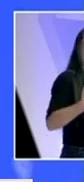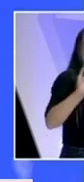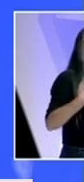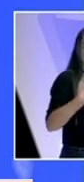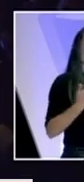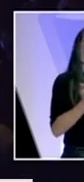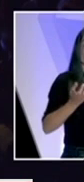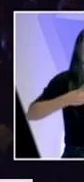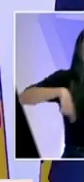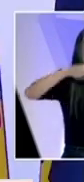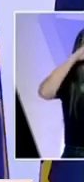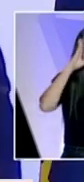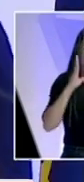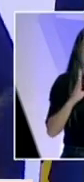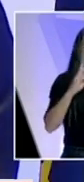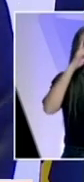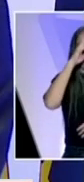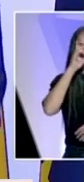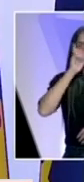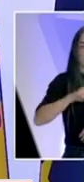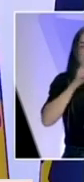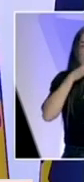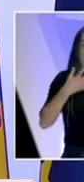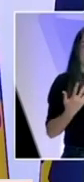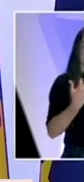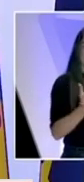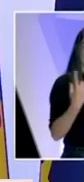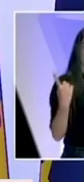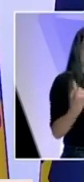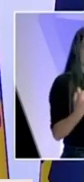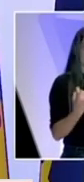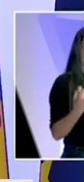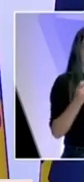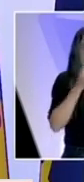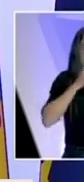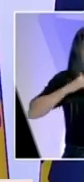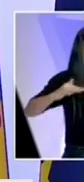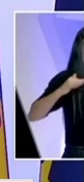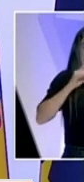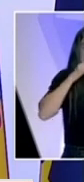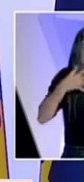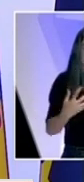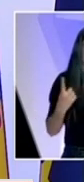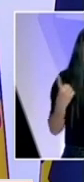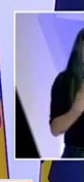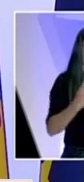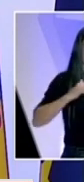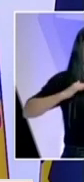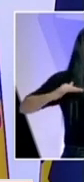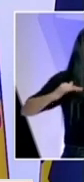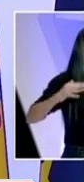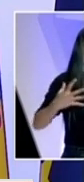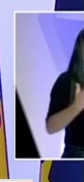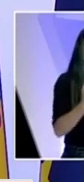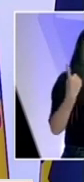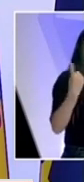urgencia, normalmente no se convalidan, o se va a la proposición de ley. Me explico. Una iniciativa para ser ley puede ser propuesta por